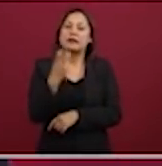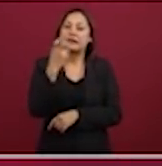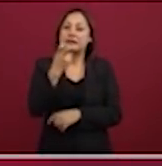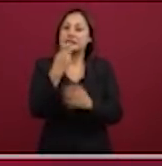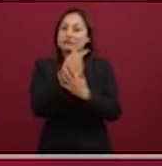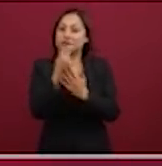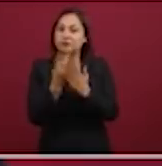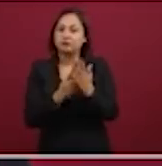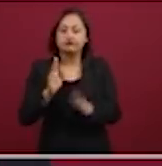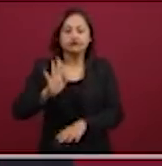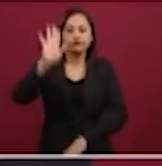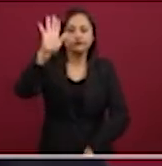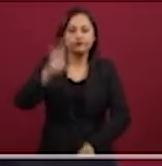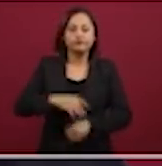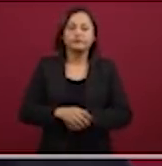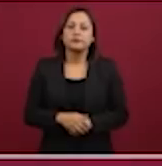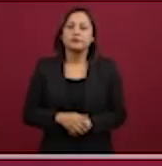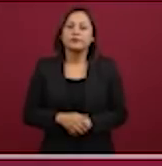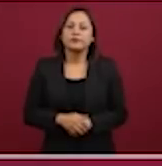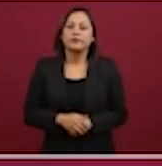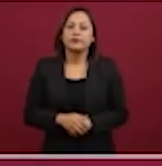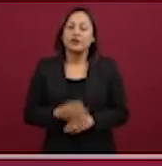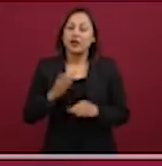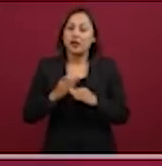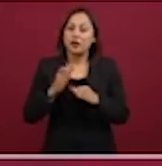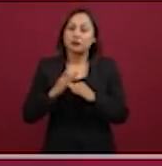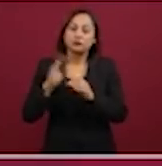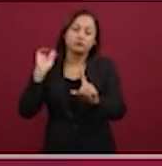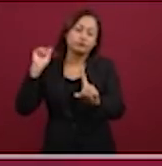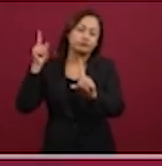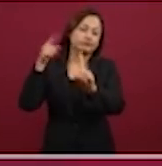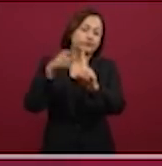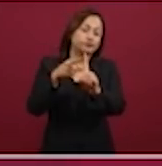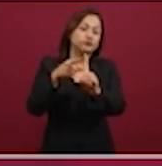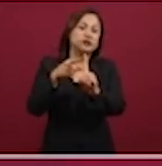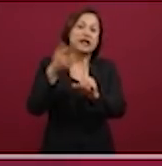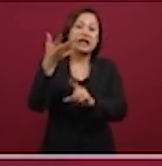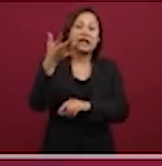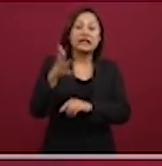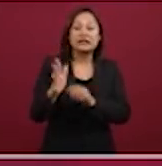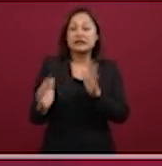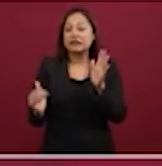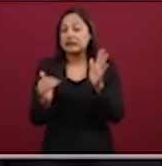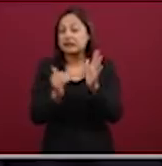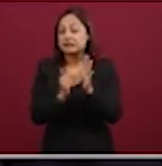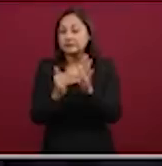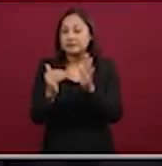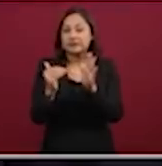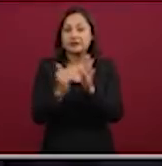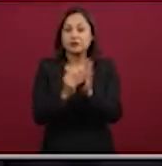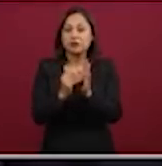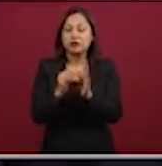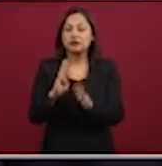llegar a 10 millones de becas para estudiantes